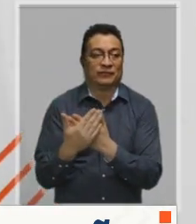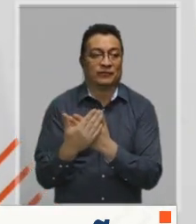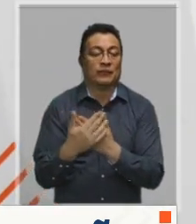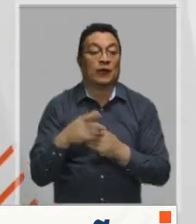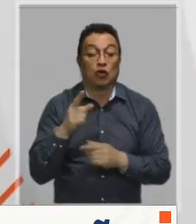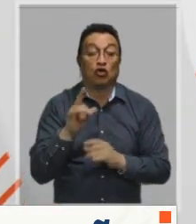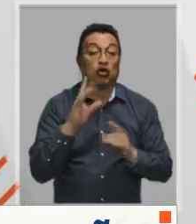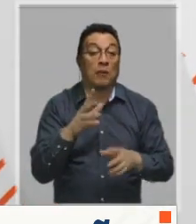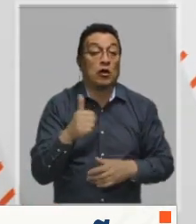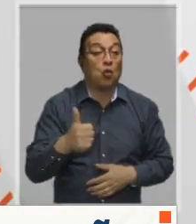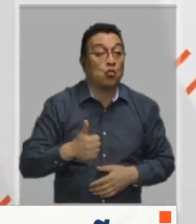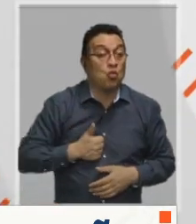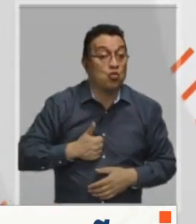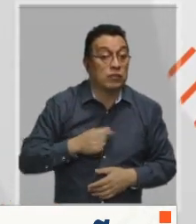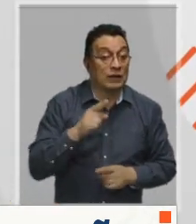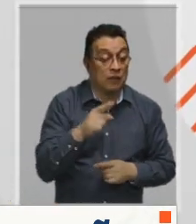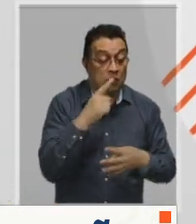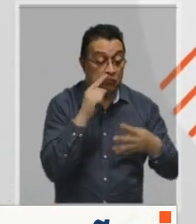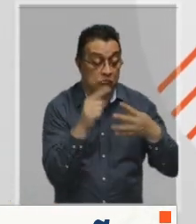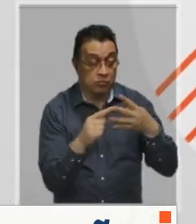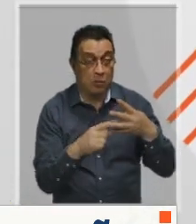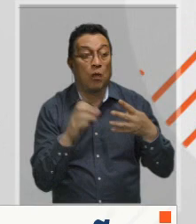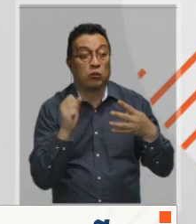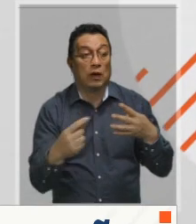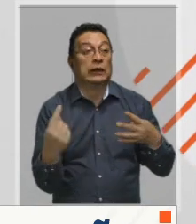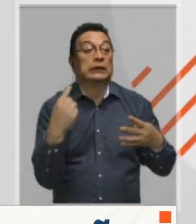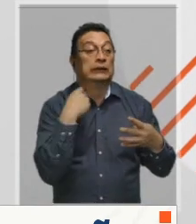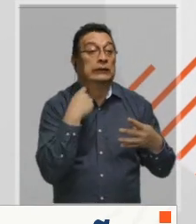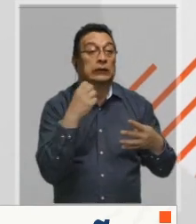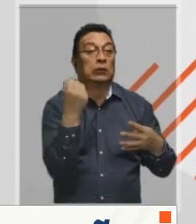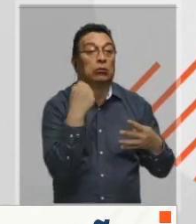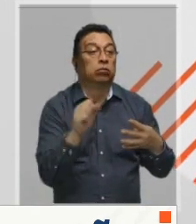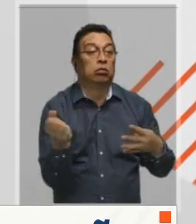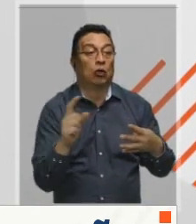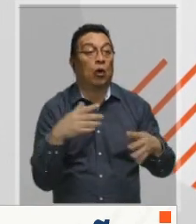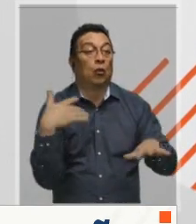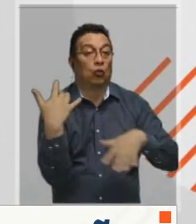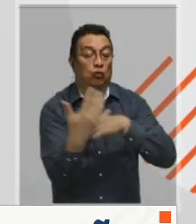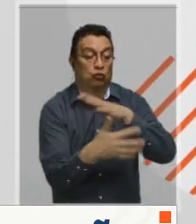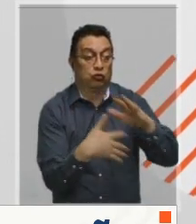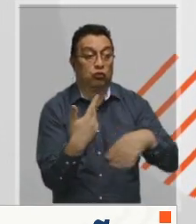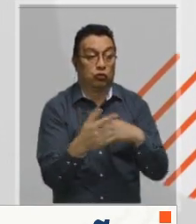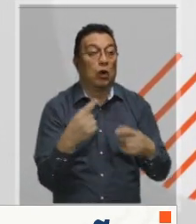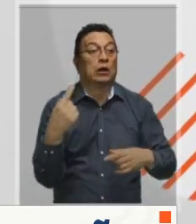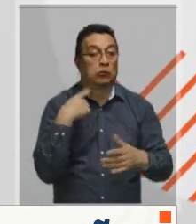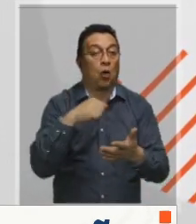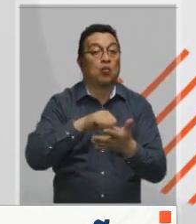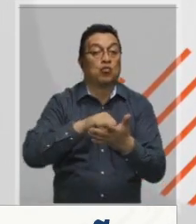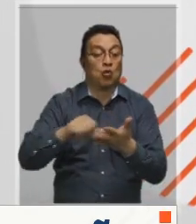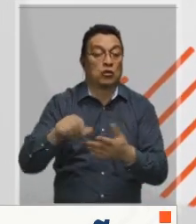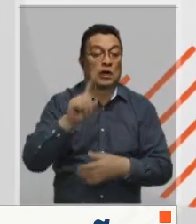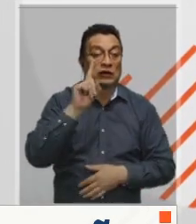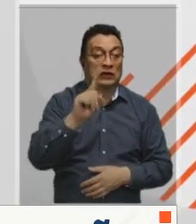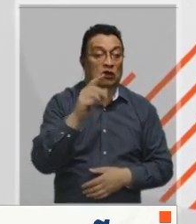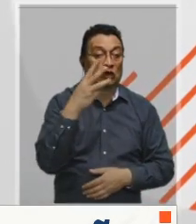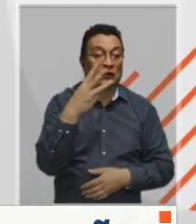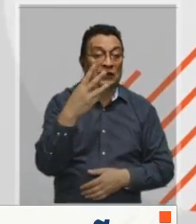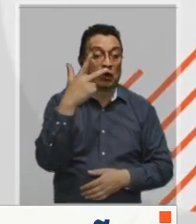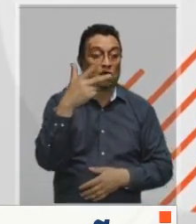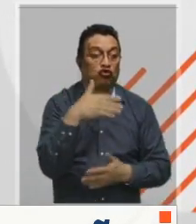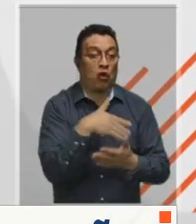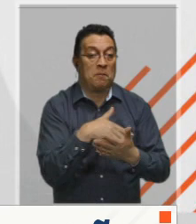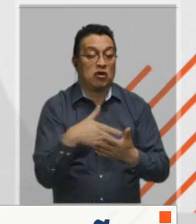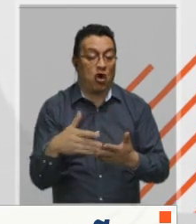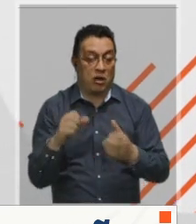con lo ofrecido, sino también las consecuencias que puede traer no hacerlo, porque las productoras se arriesgan multas de hasta 138 millones de